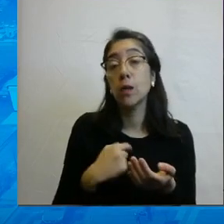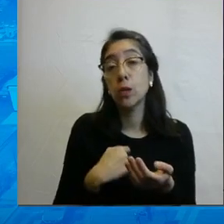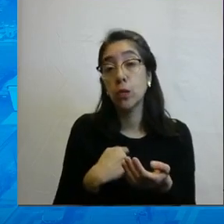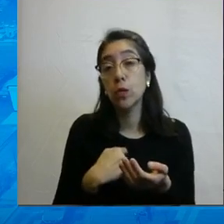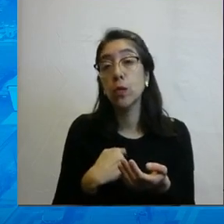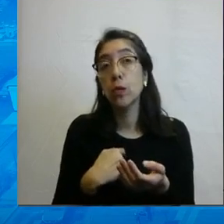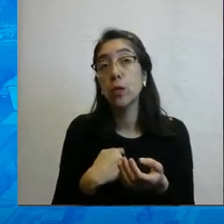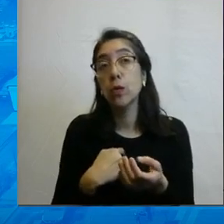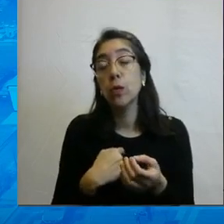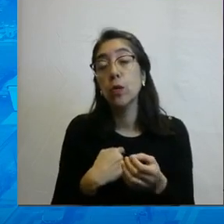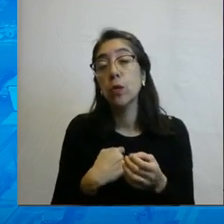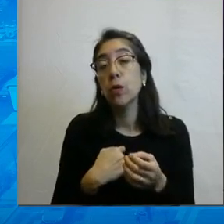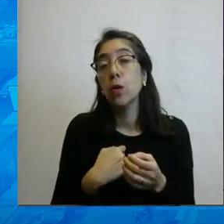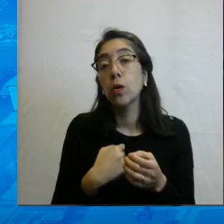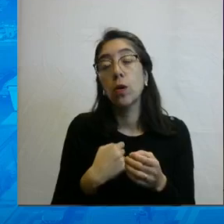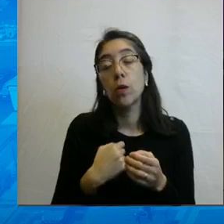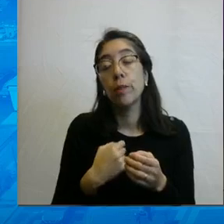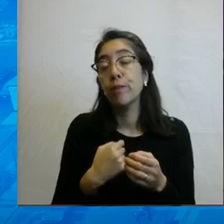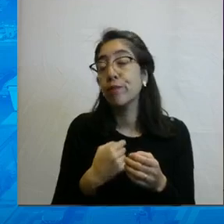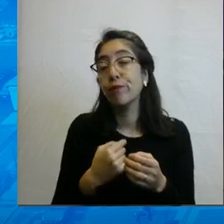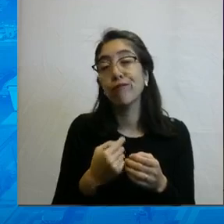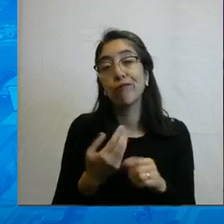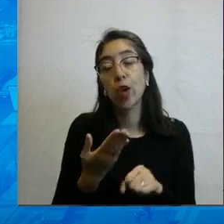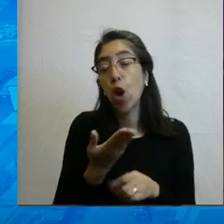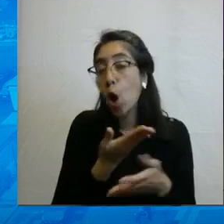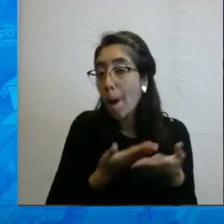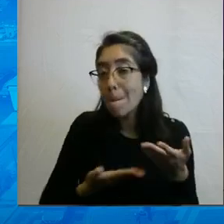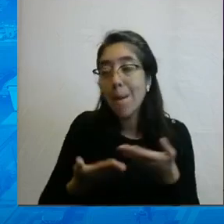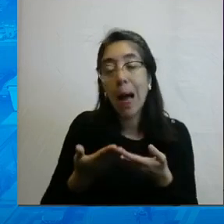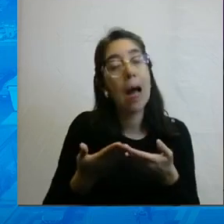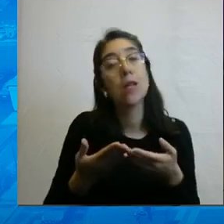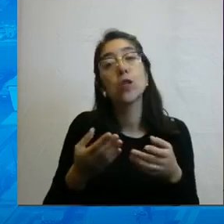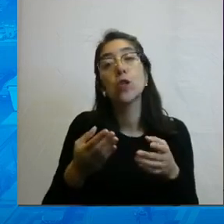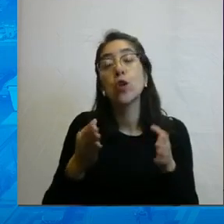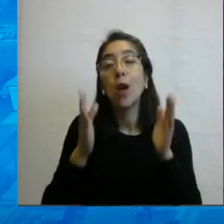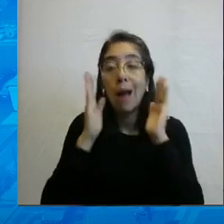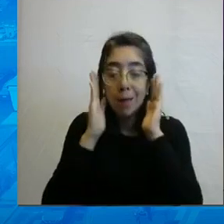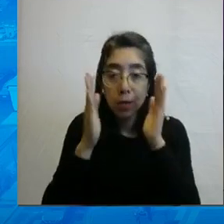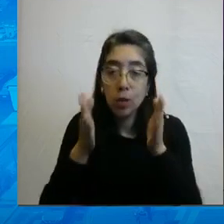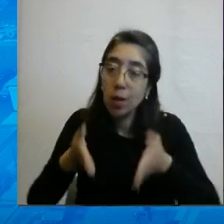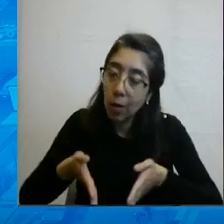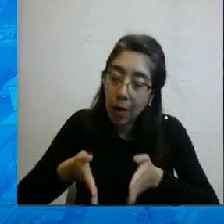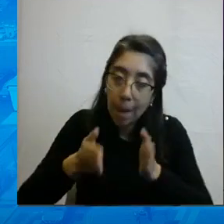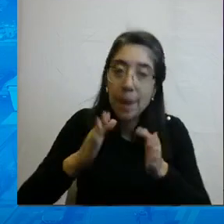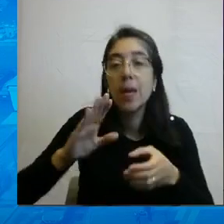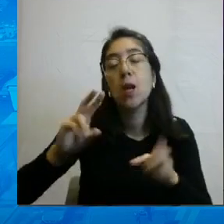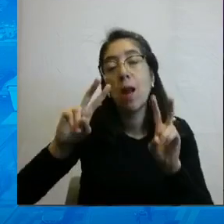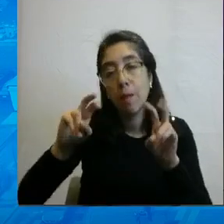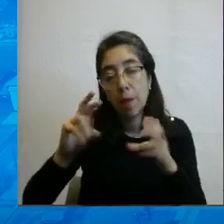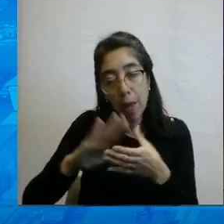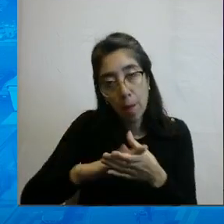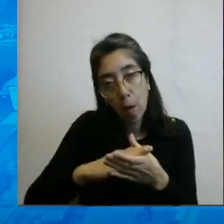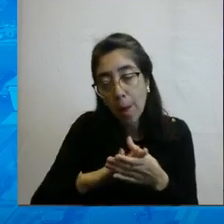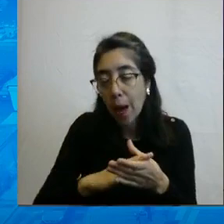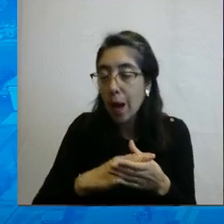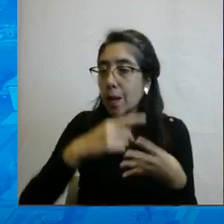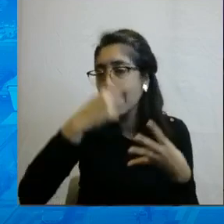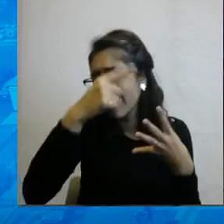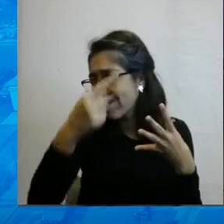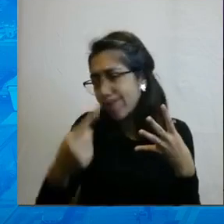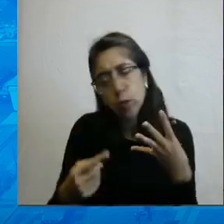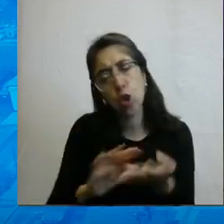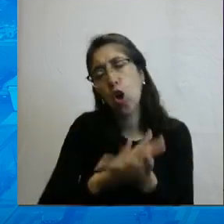de los caminos, la situación de salud particularmente, seguridad y también la situación de Pomaire, que si bien lo vamos a conversar en el barrio